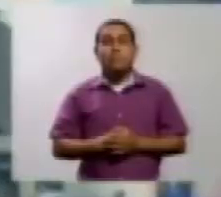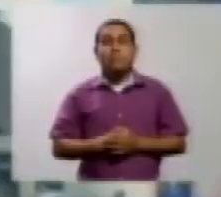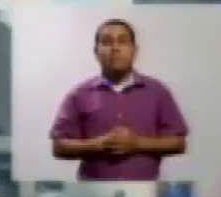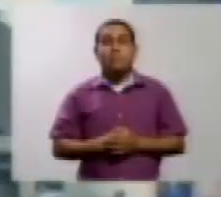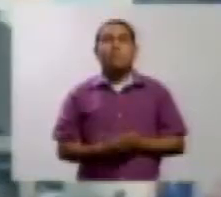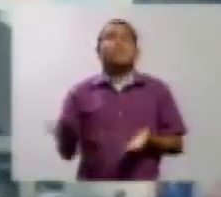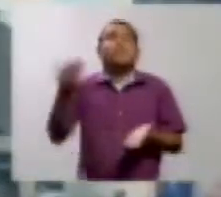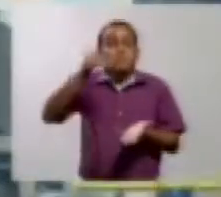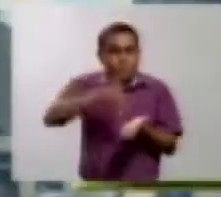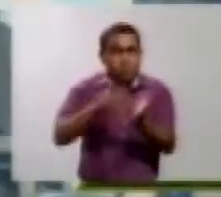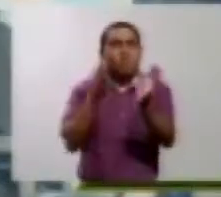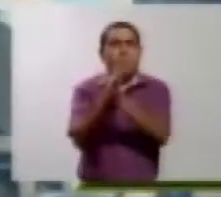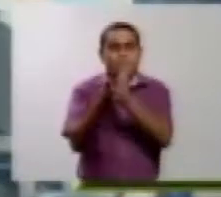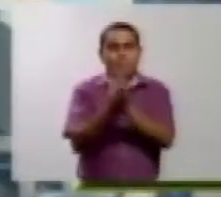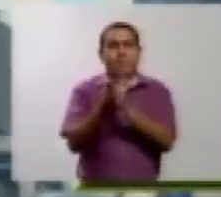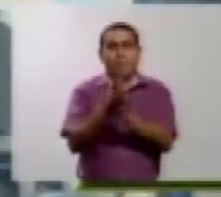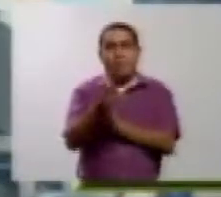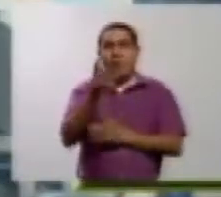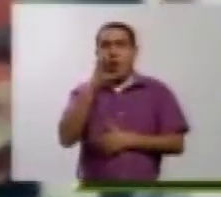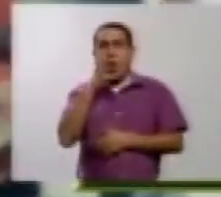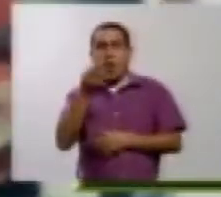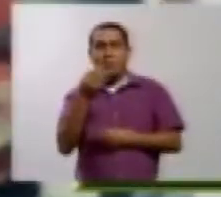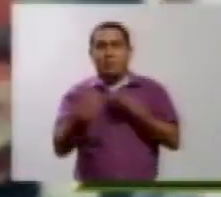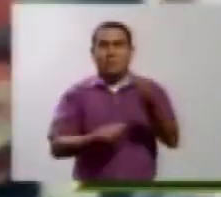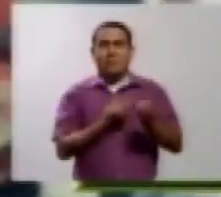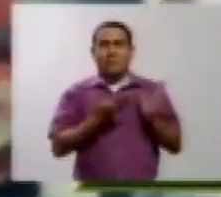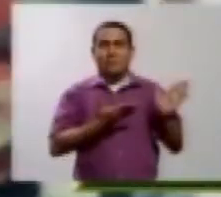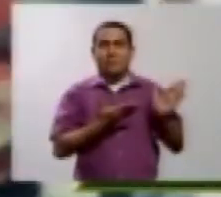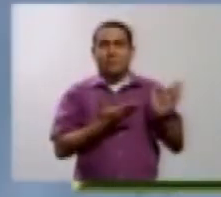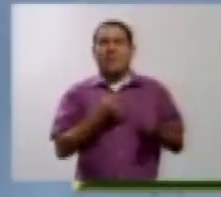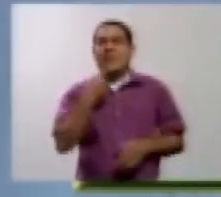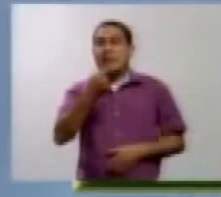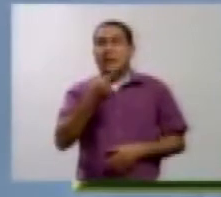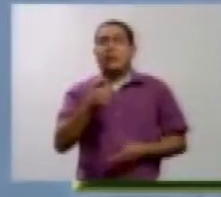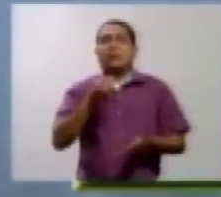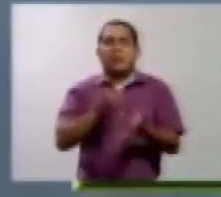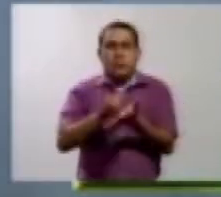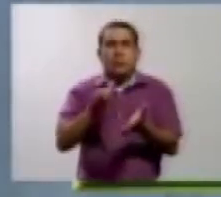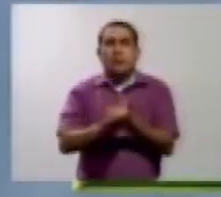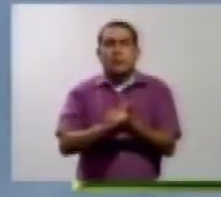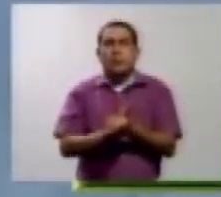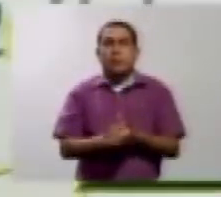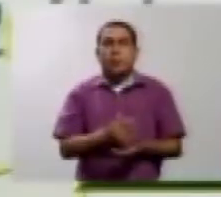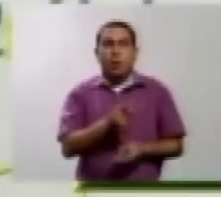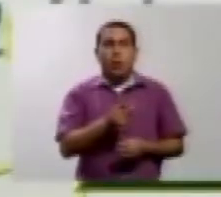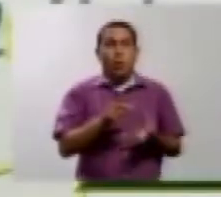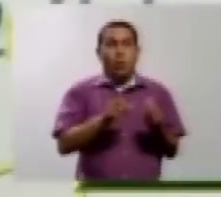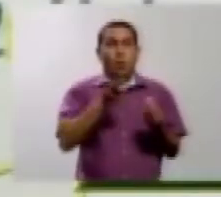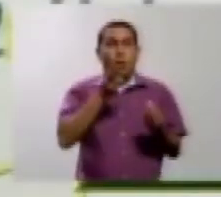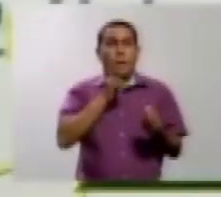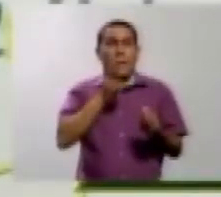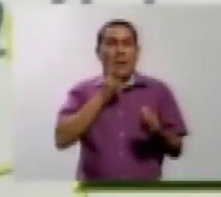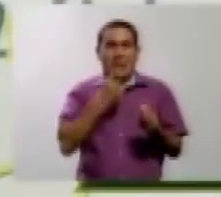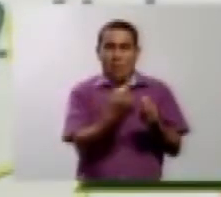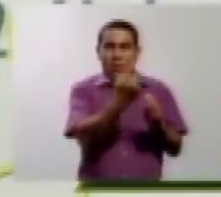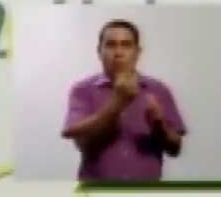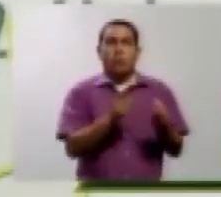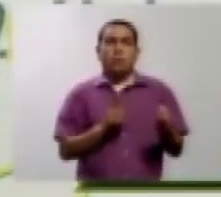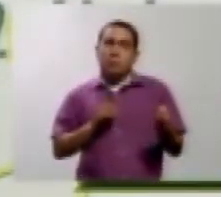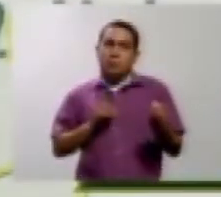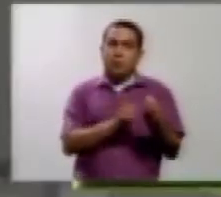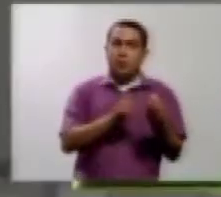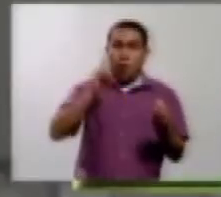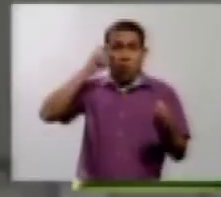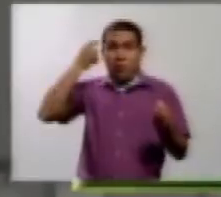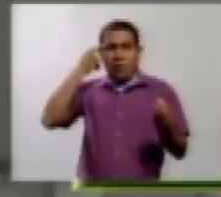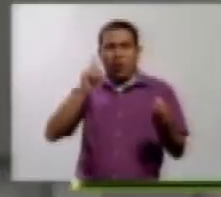Vuelve y juega Juanchito Acuña. Y como buen hombre del campo, está muy cerca del Partido Verde. Esta vez, no a la